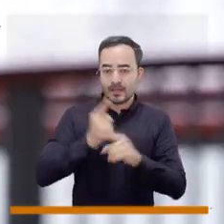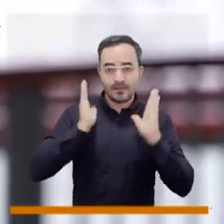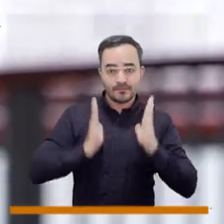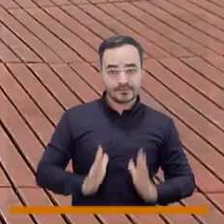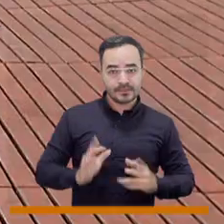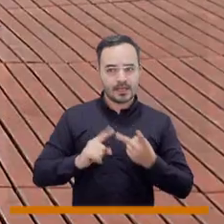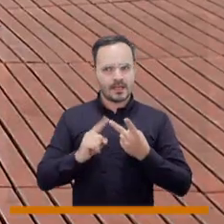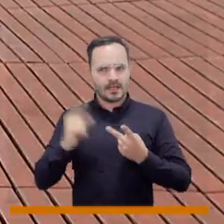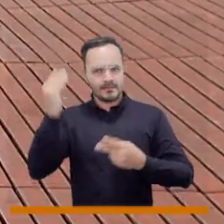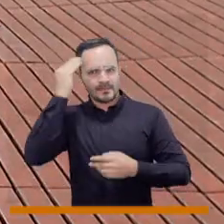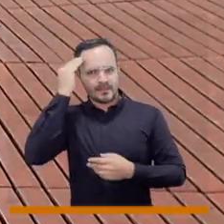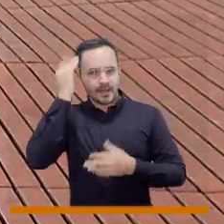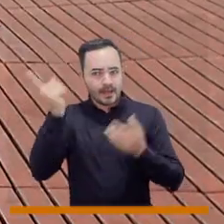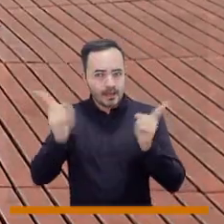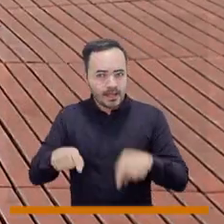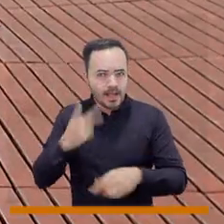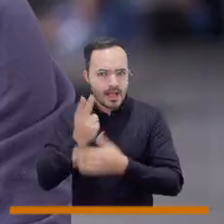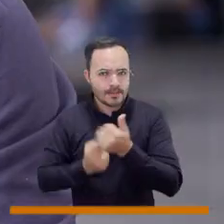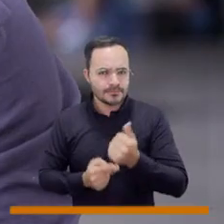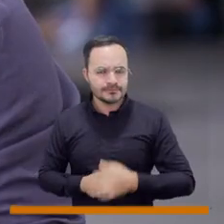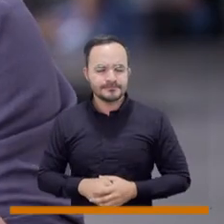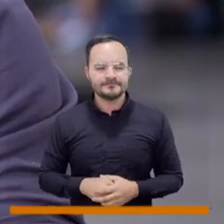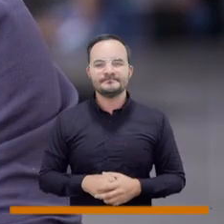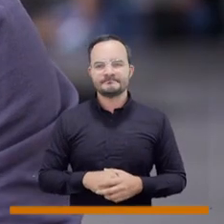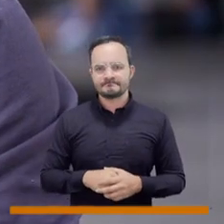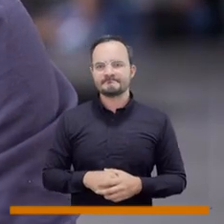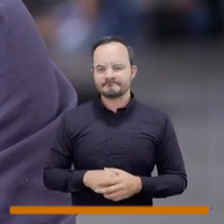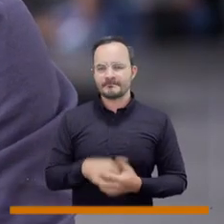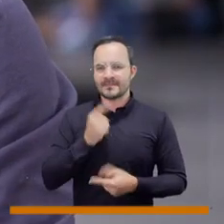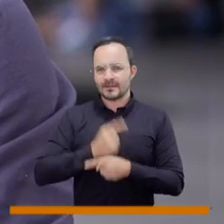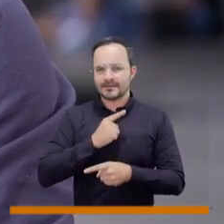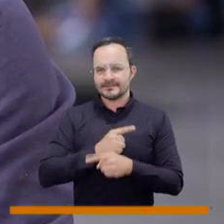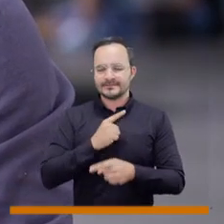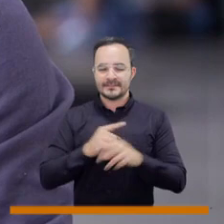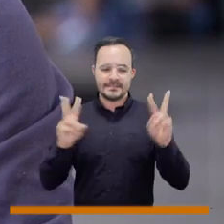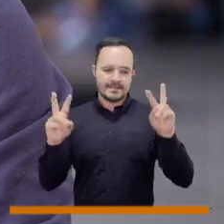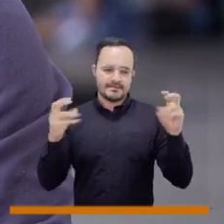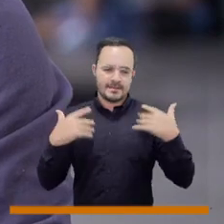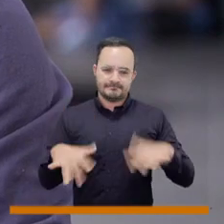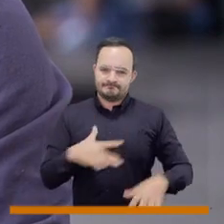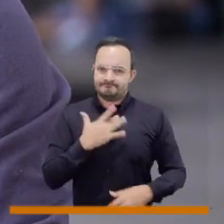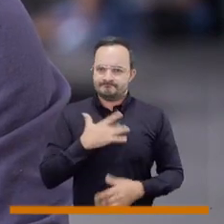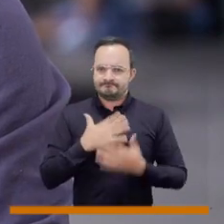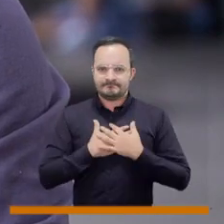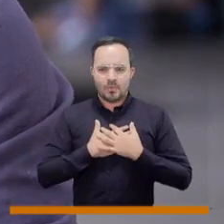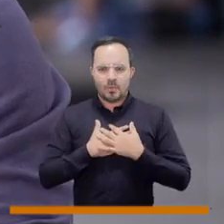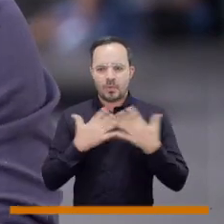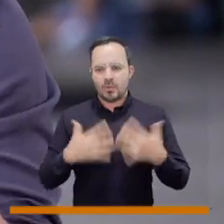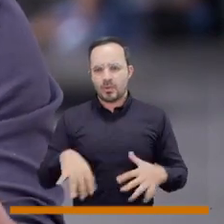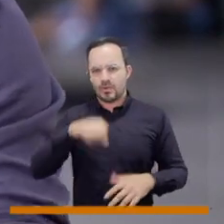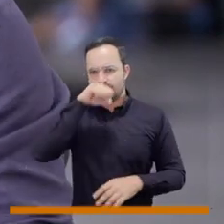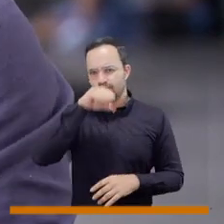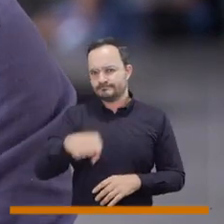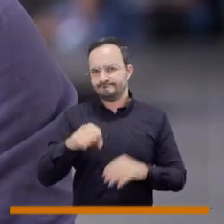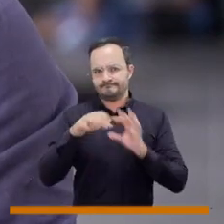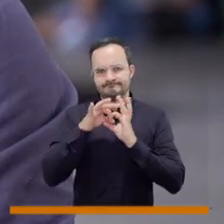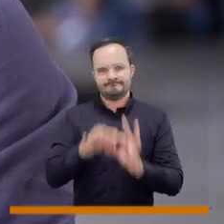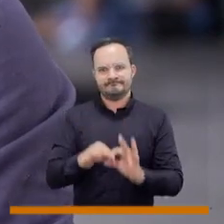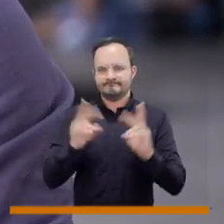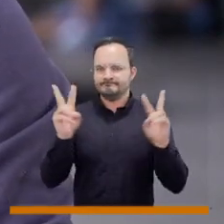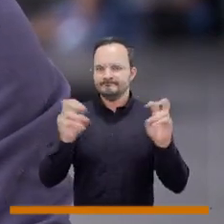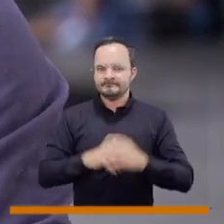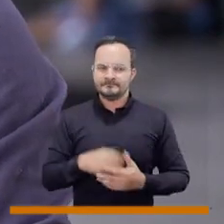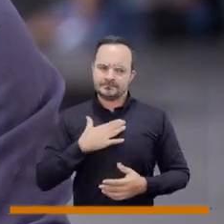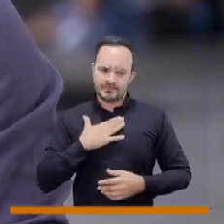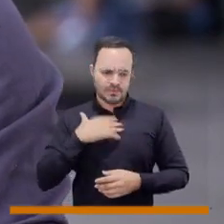física o mental. Sí, ese es un tema que me apasiona, es un tema que lo hemos tratado en el consejo. Creo